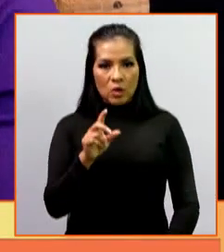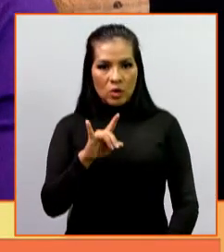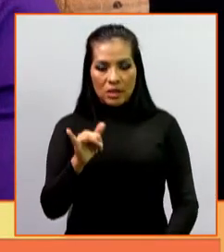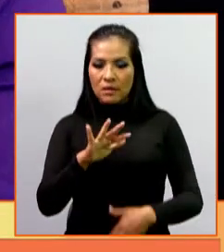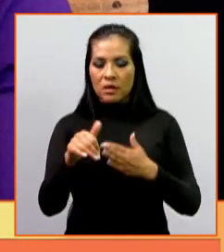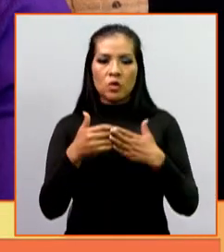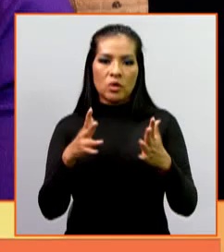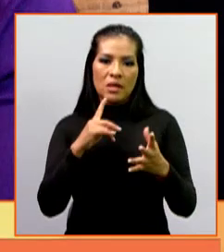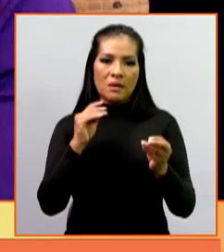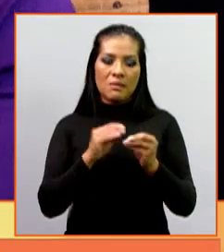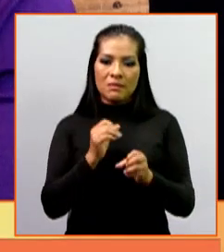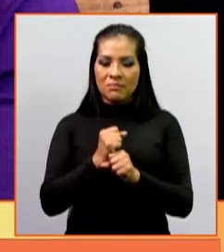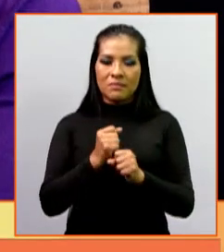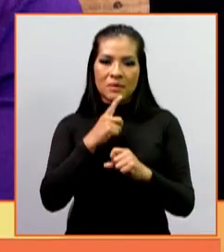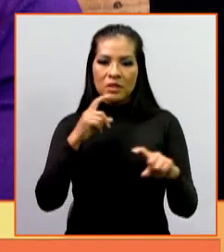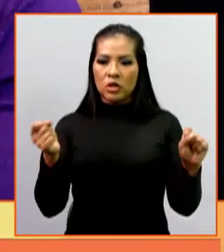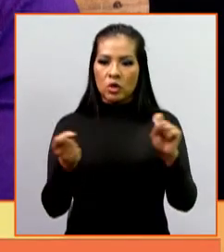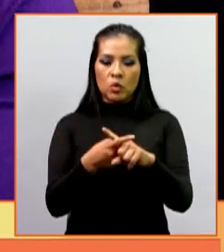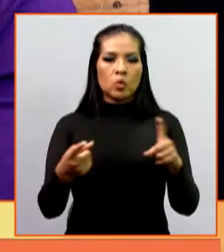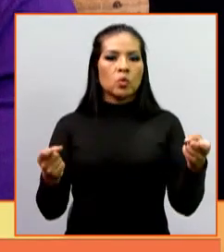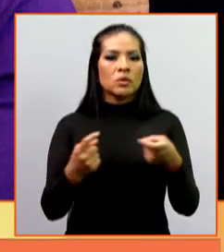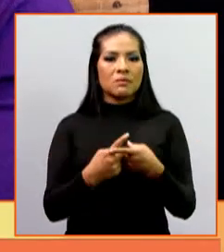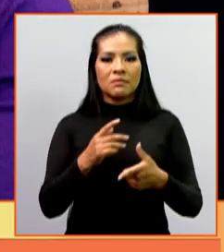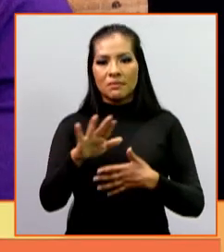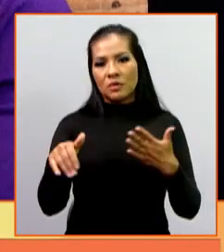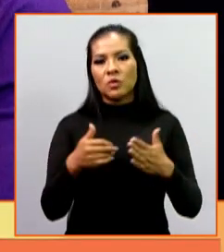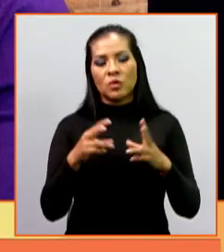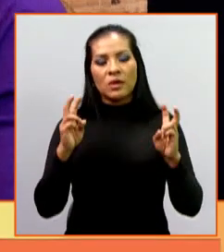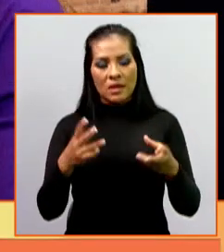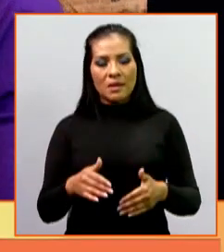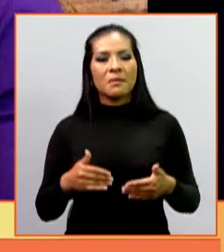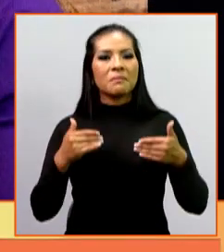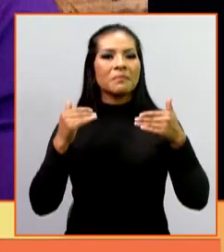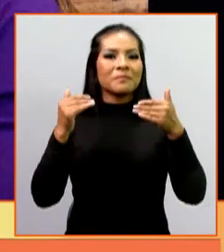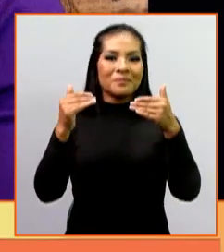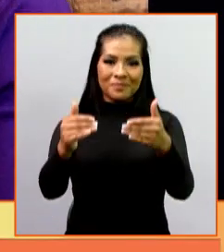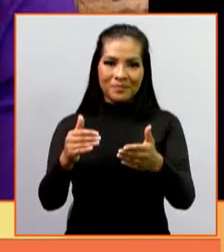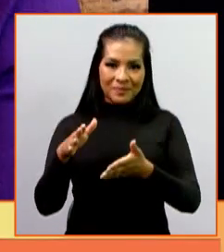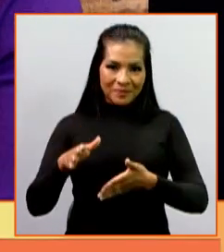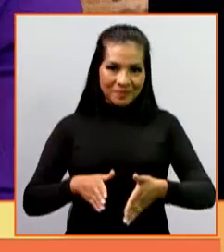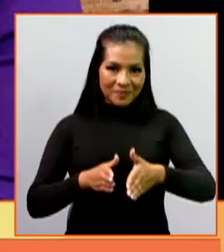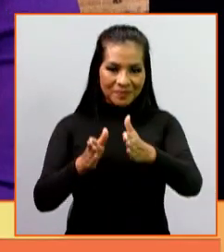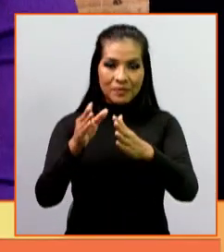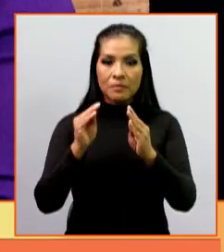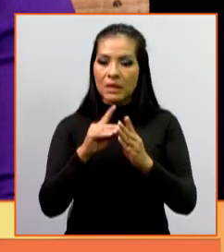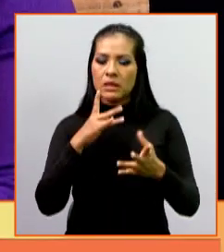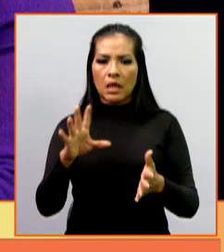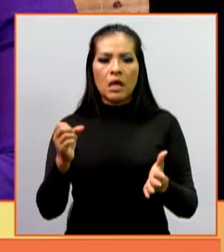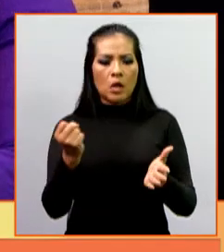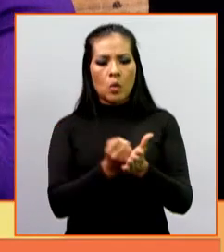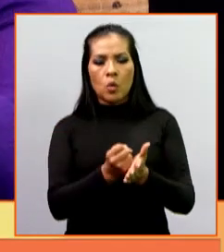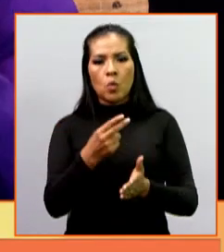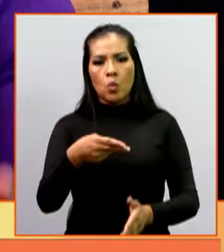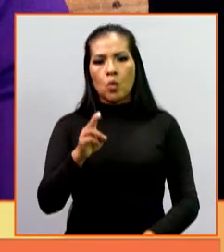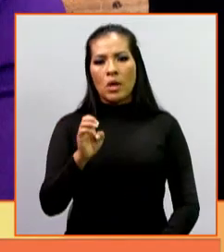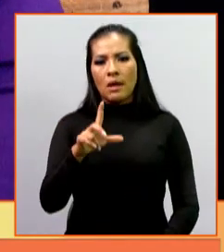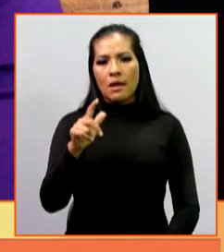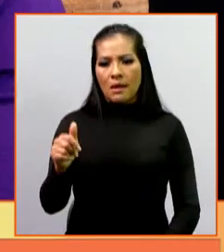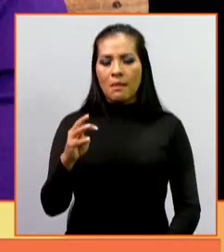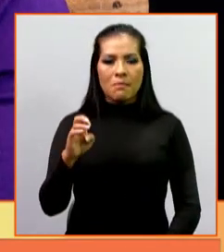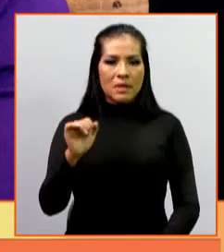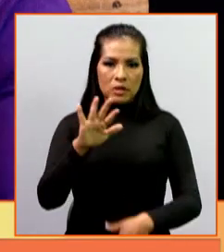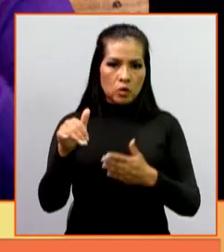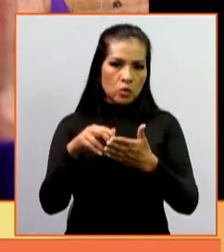cruzando un poco nuestras historias. Y también está Huellas Mestizas de Danza. O sea, es un espacio